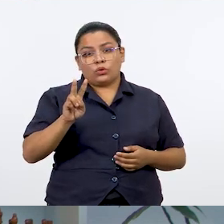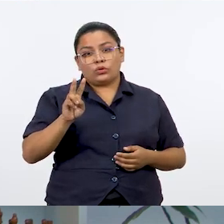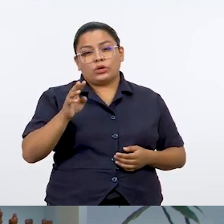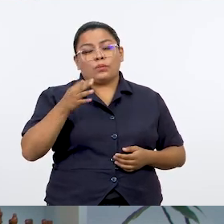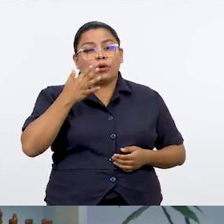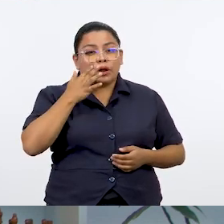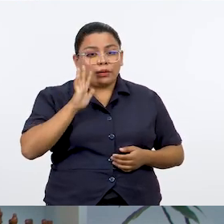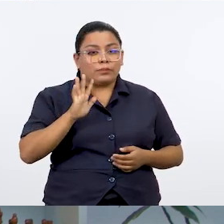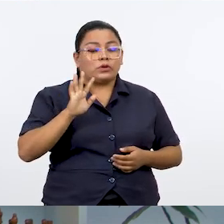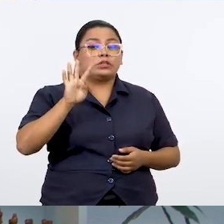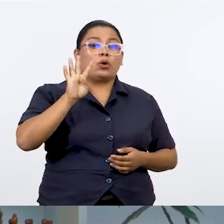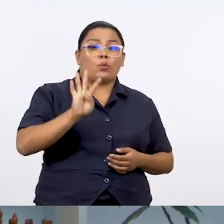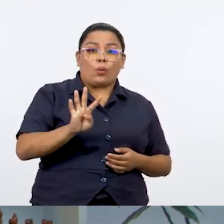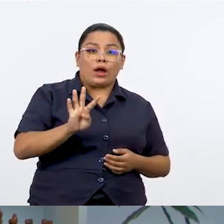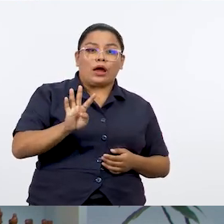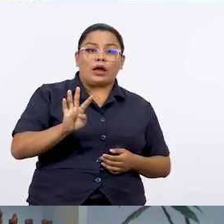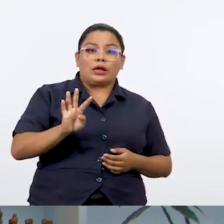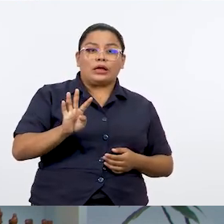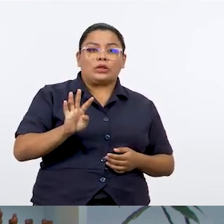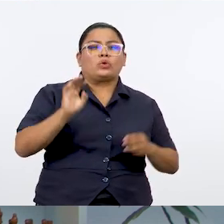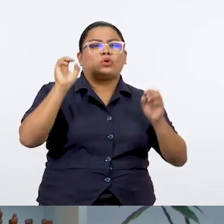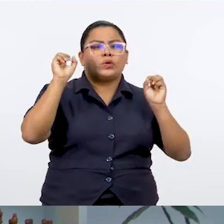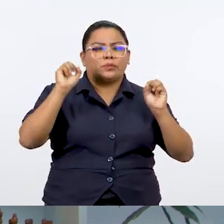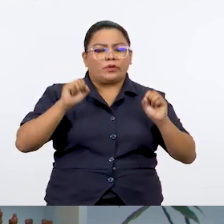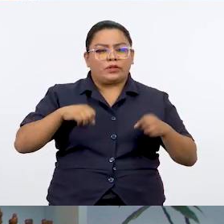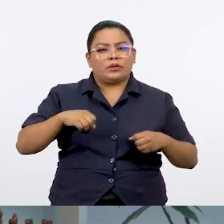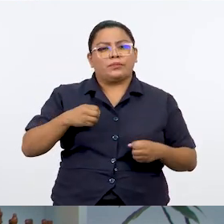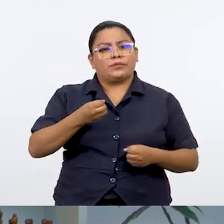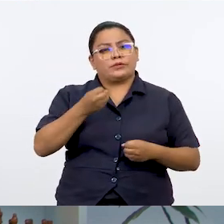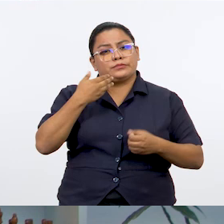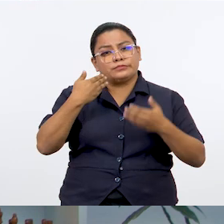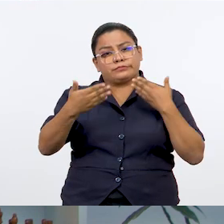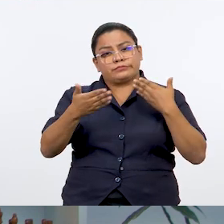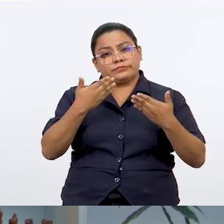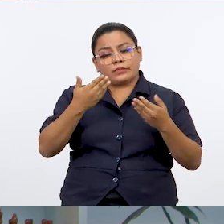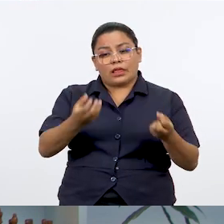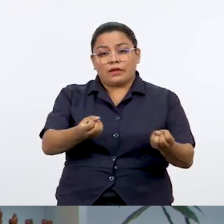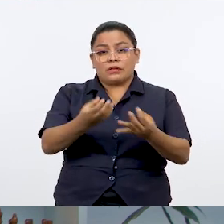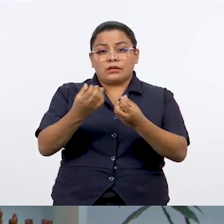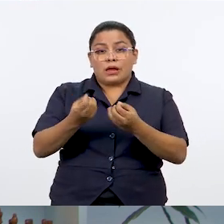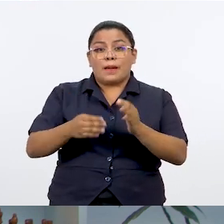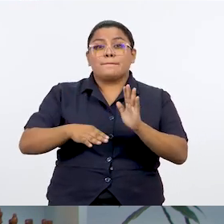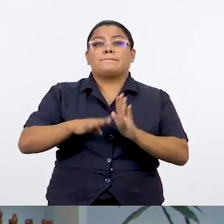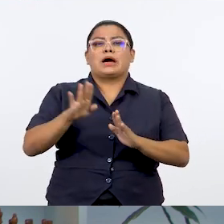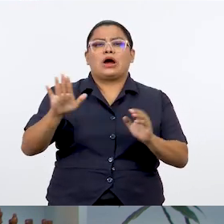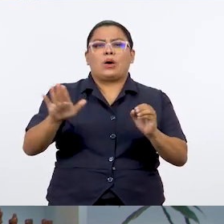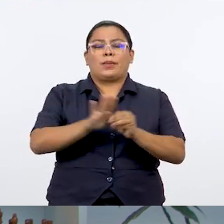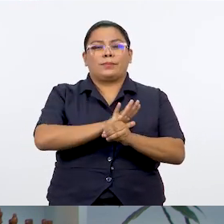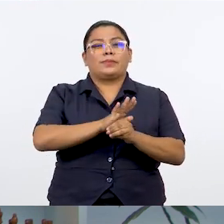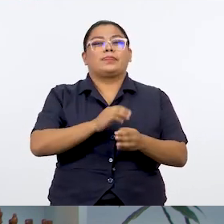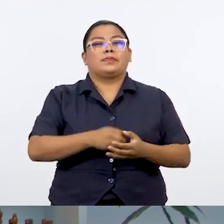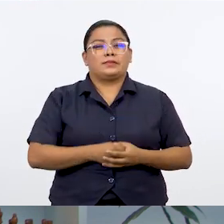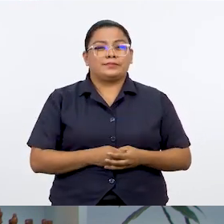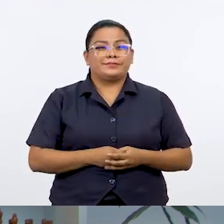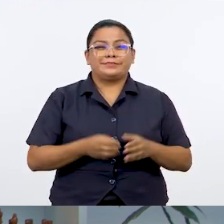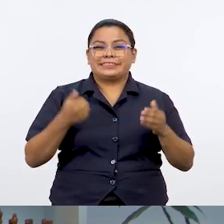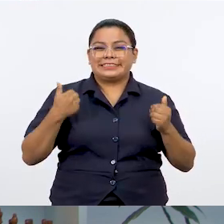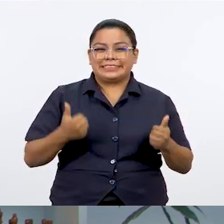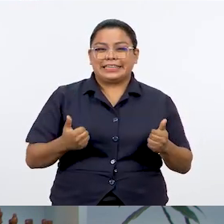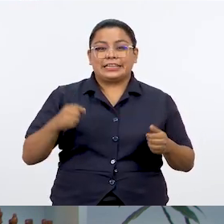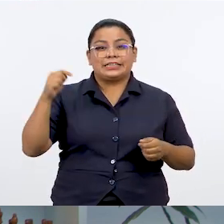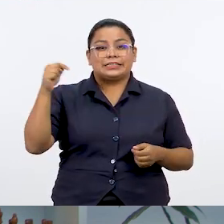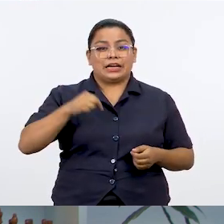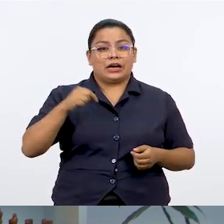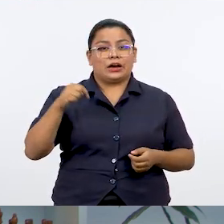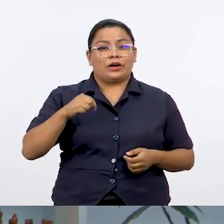que serían 4. Y en este caso podríamos decir que el jardín se encuentra más lleno. Bien,